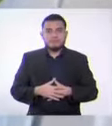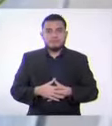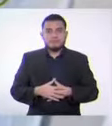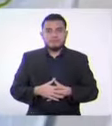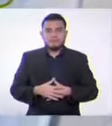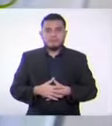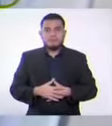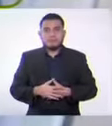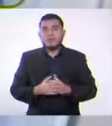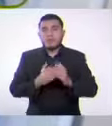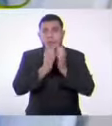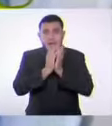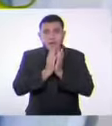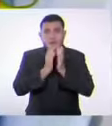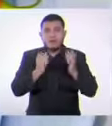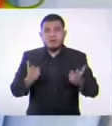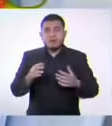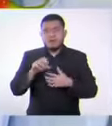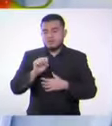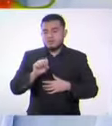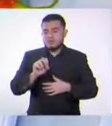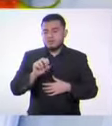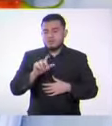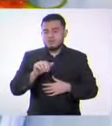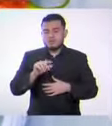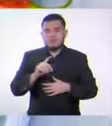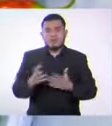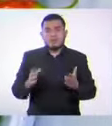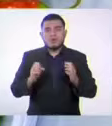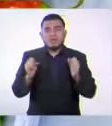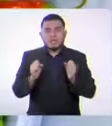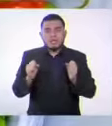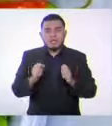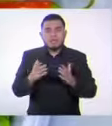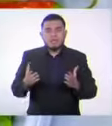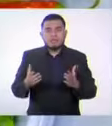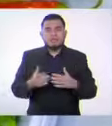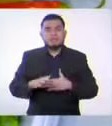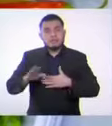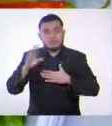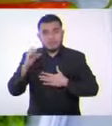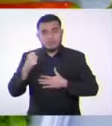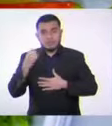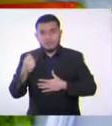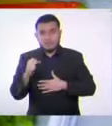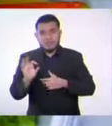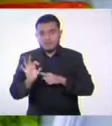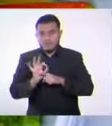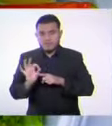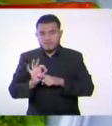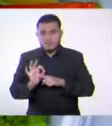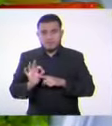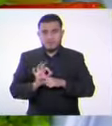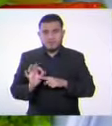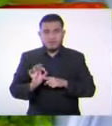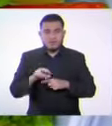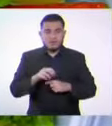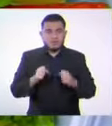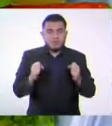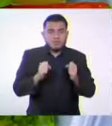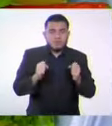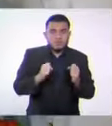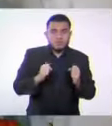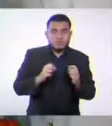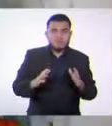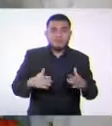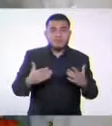El agua en estado sólido o hielo cumple importantes funciones refrigerantes